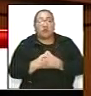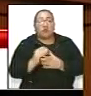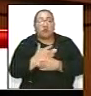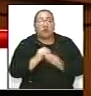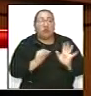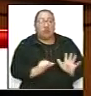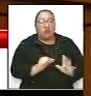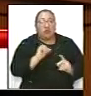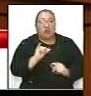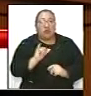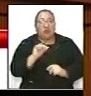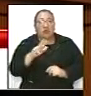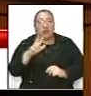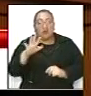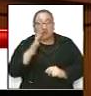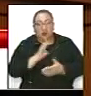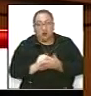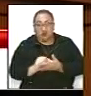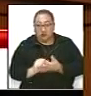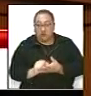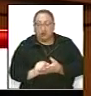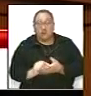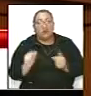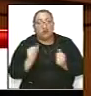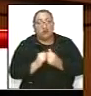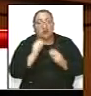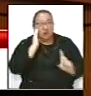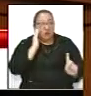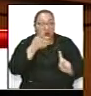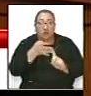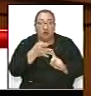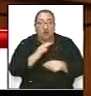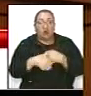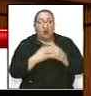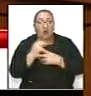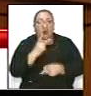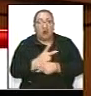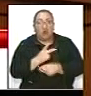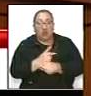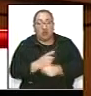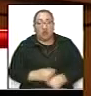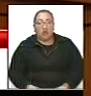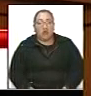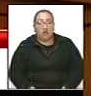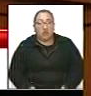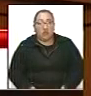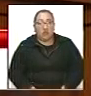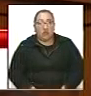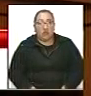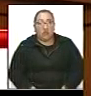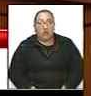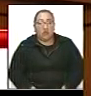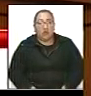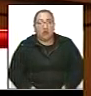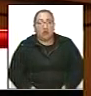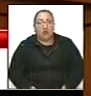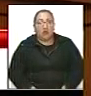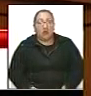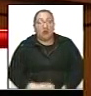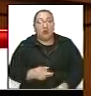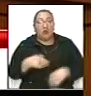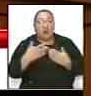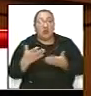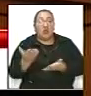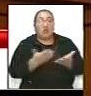los 6 y los 35 meses con un enfoque en la prevención. En segundo lugar, brindar servicios